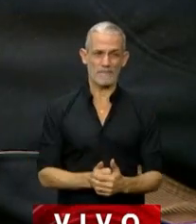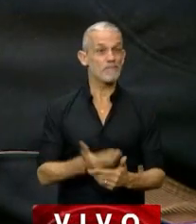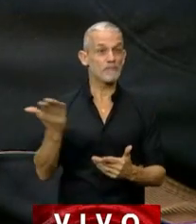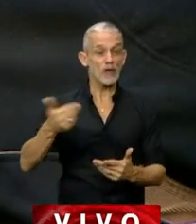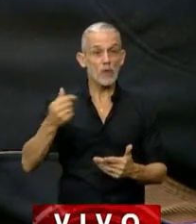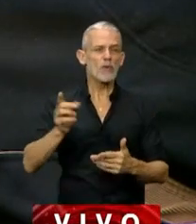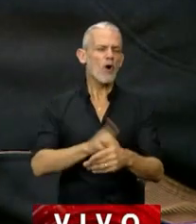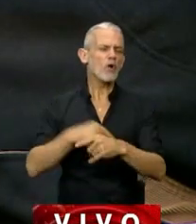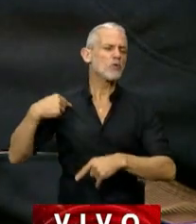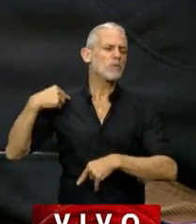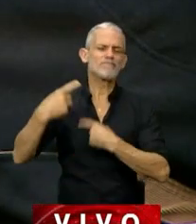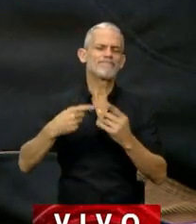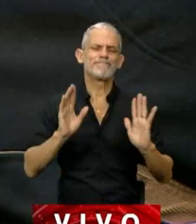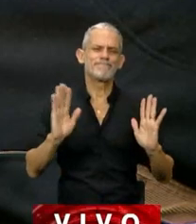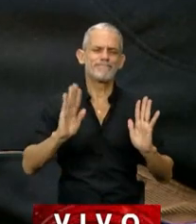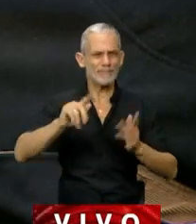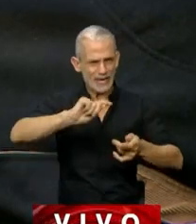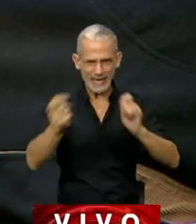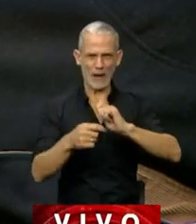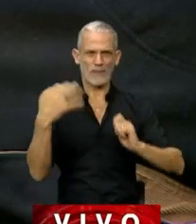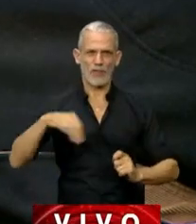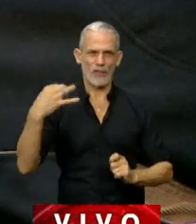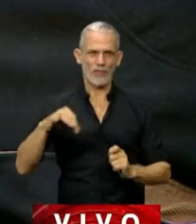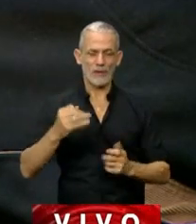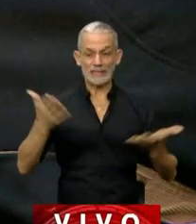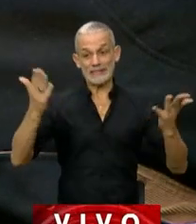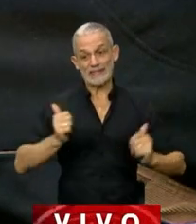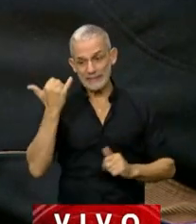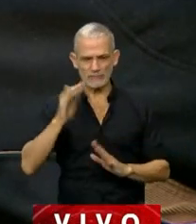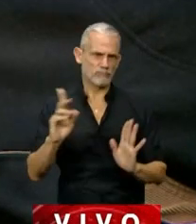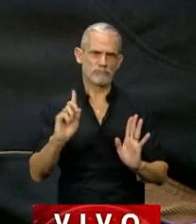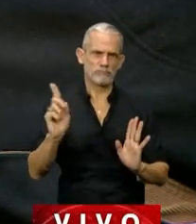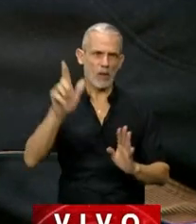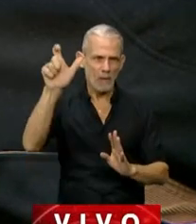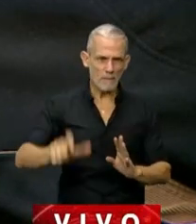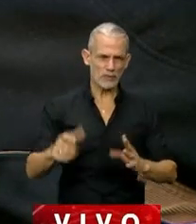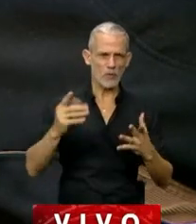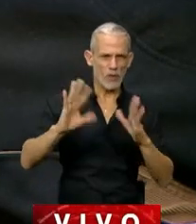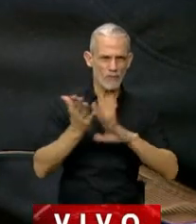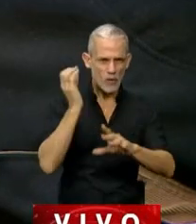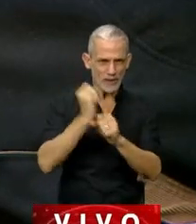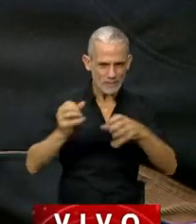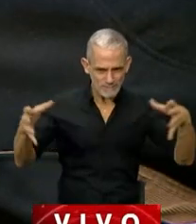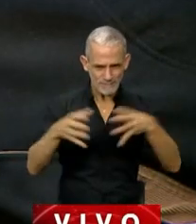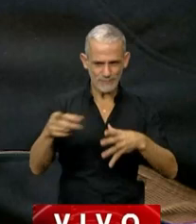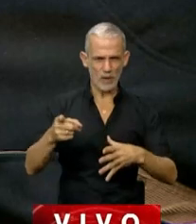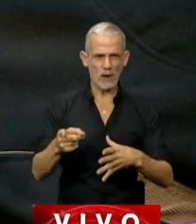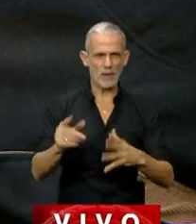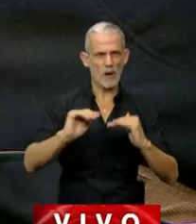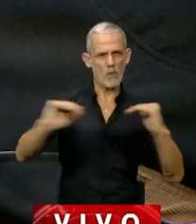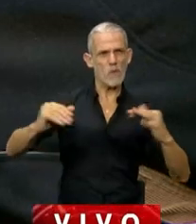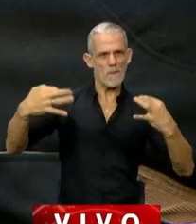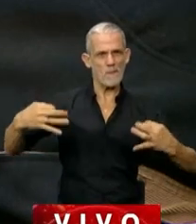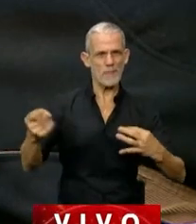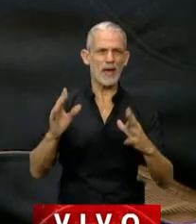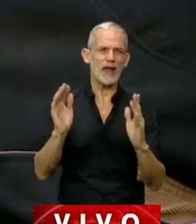los usos y costumbres tienen que tener modificaciones en el sistema de salud para poder humanizar también las prácticas. A veces los conceptos de